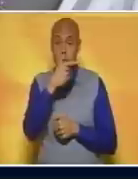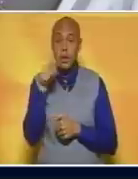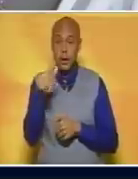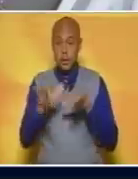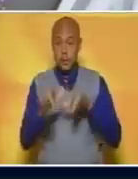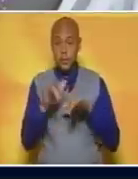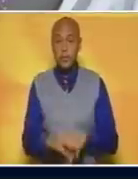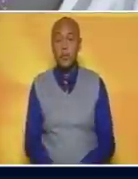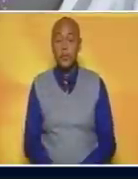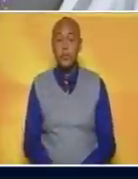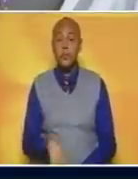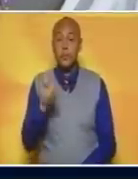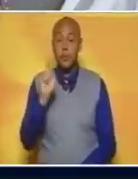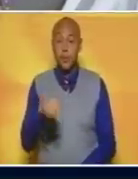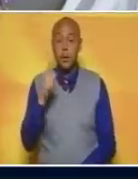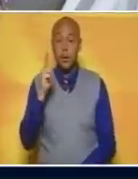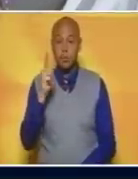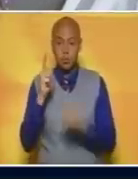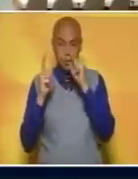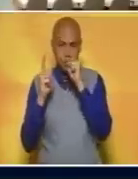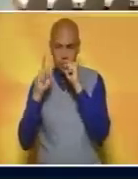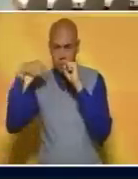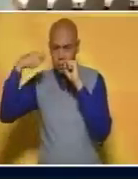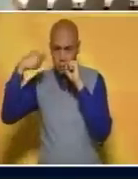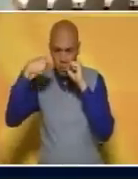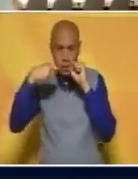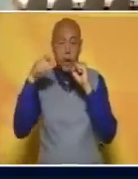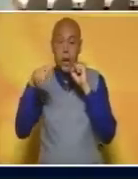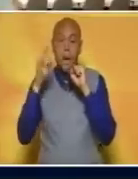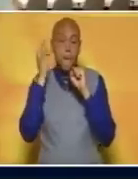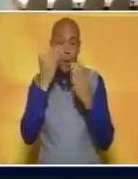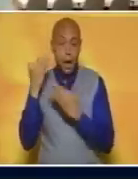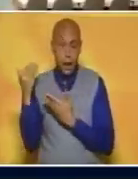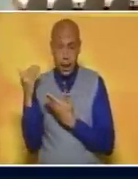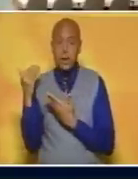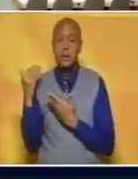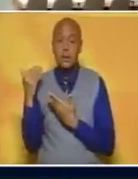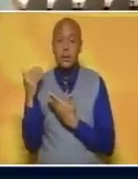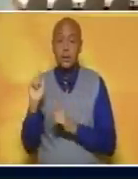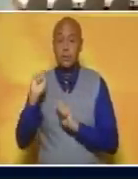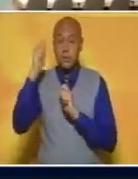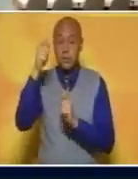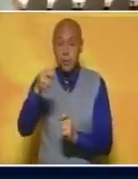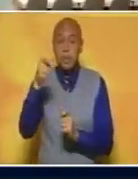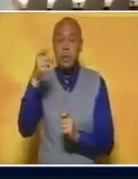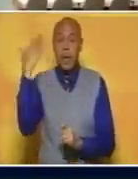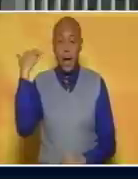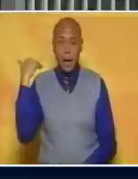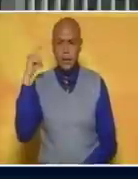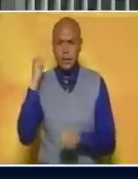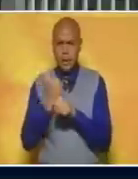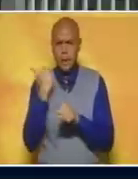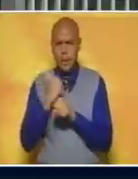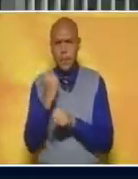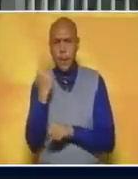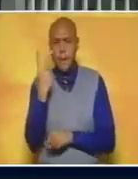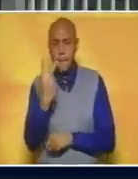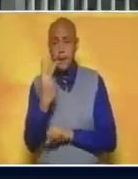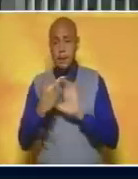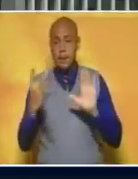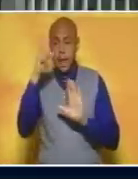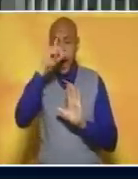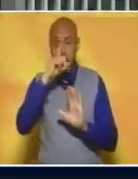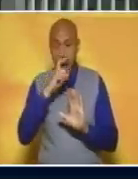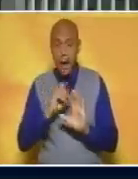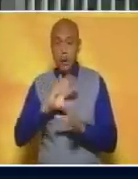Estado. Los medios del Vaticano han destacado el nombramiento de Di Giovanni, quien trabajaba desde hace casi 27